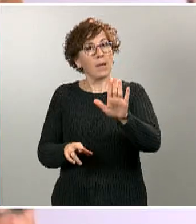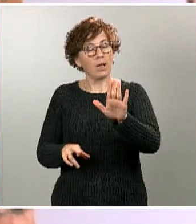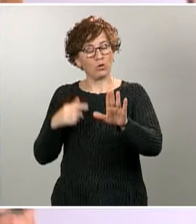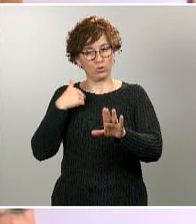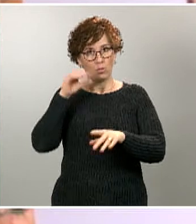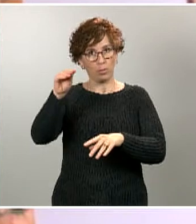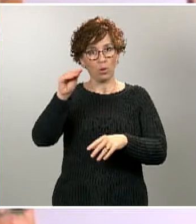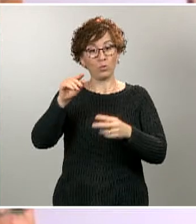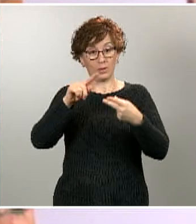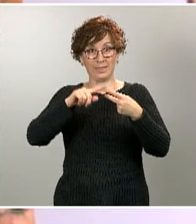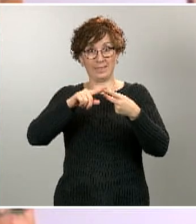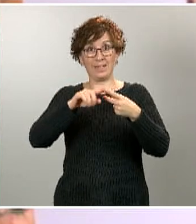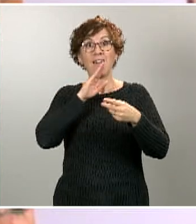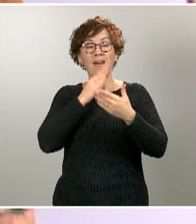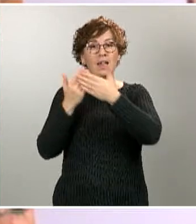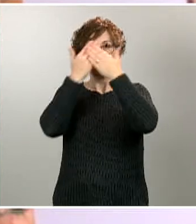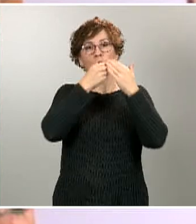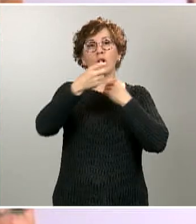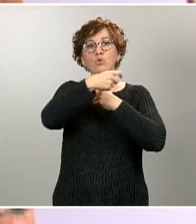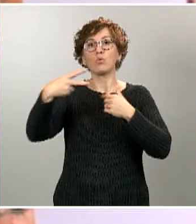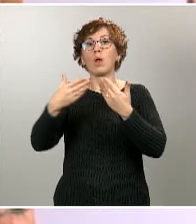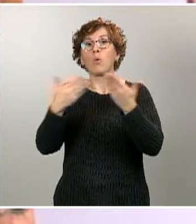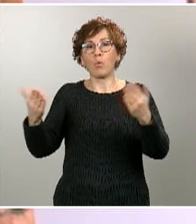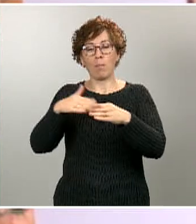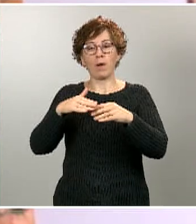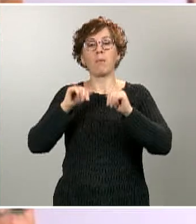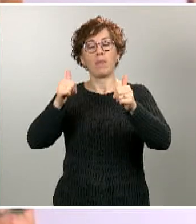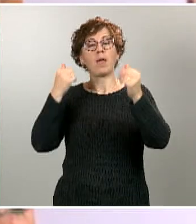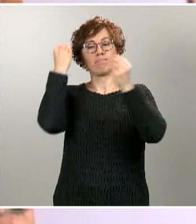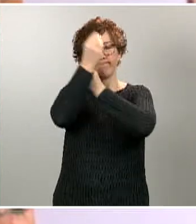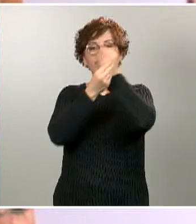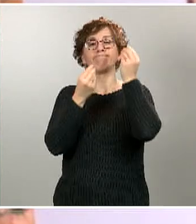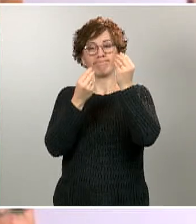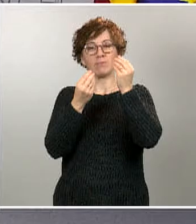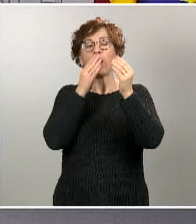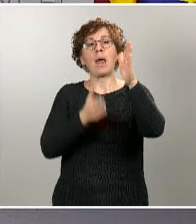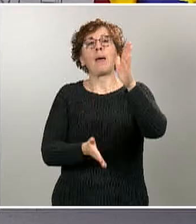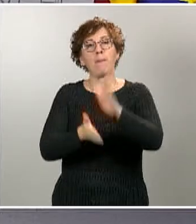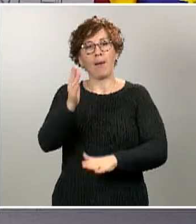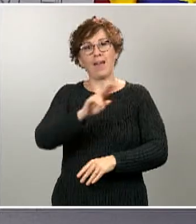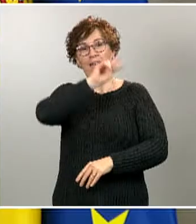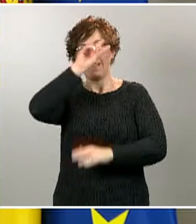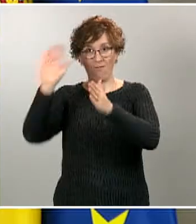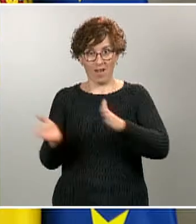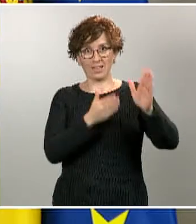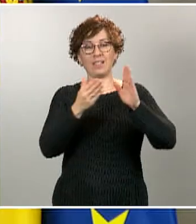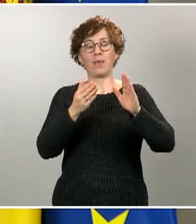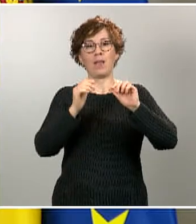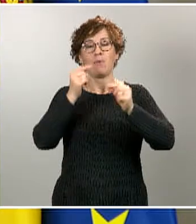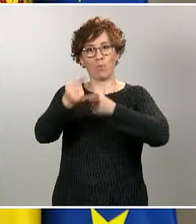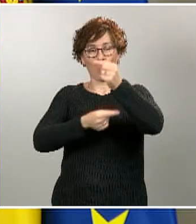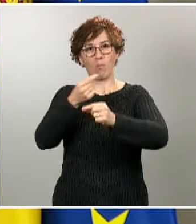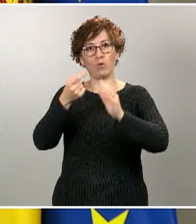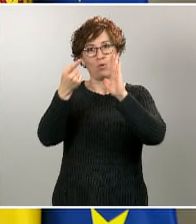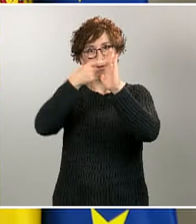estudio para que España comience a considerar las medidas de desescalamiento? Gracias. Muchas gracias a usted por sus dos preguntas.